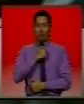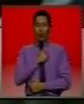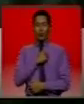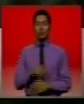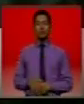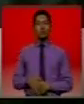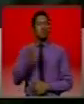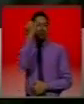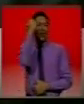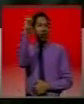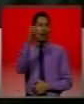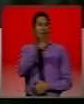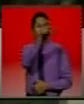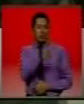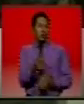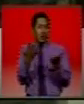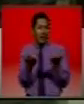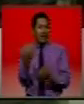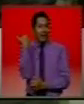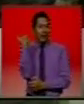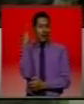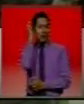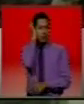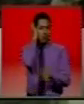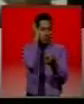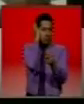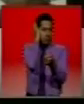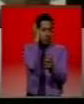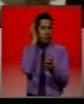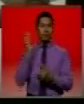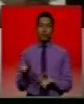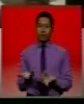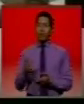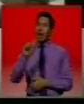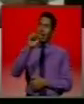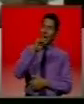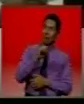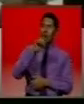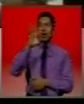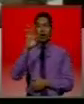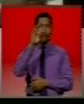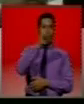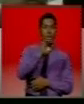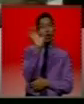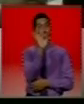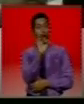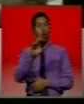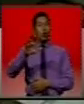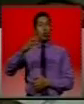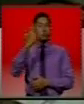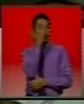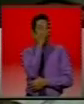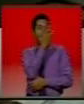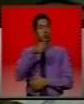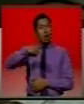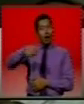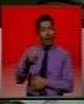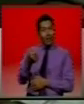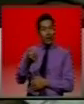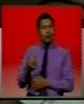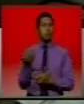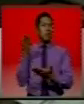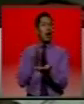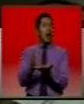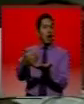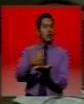que los interesados en tener un medio de comunicación en radio, AM, FM o un canal de televisión tengan acceso a